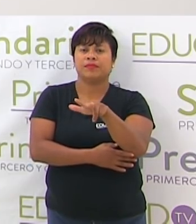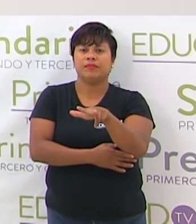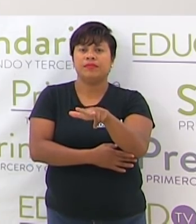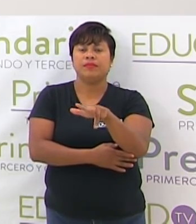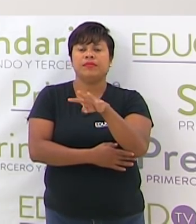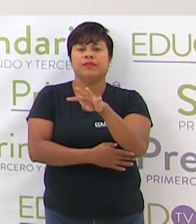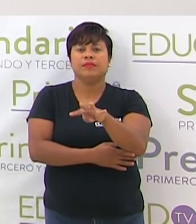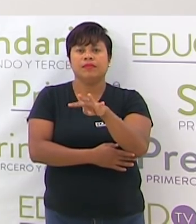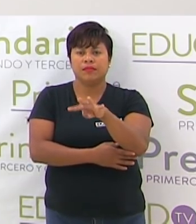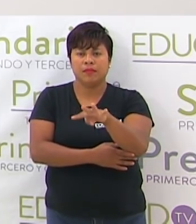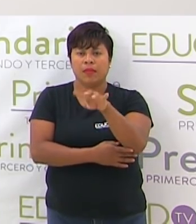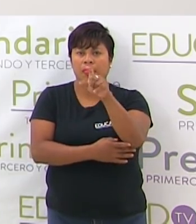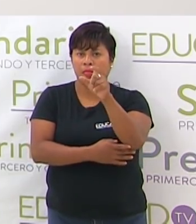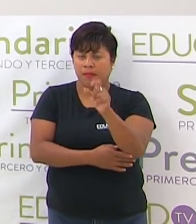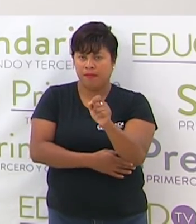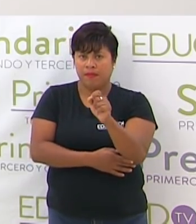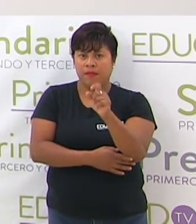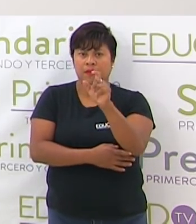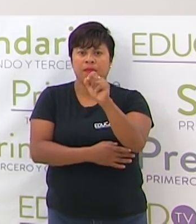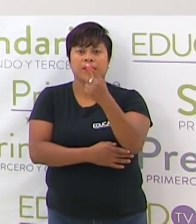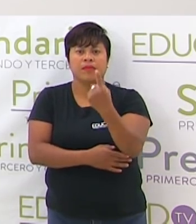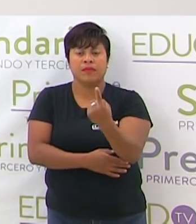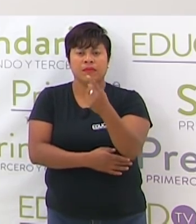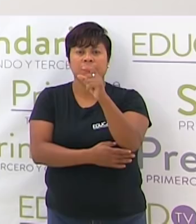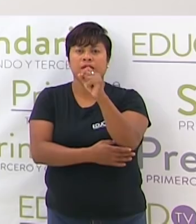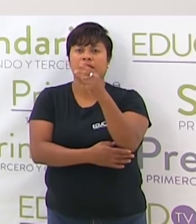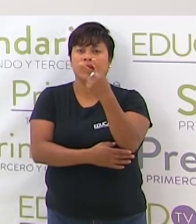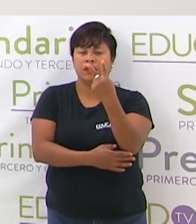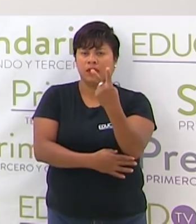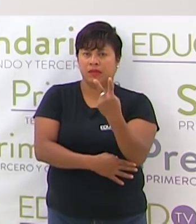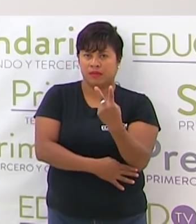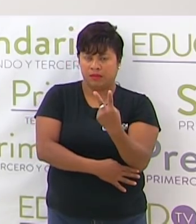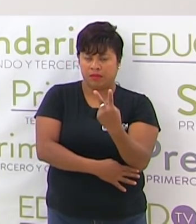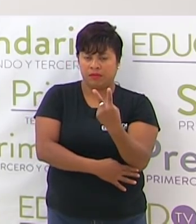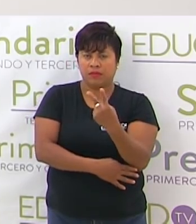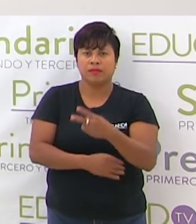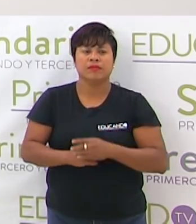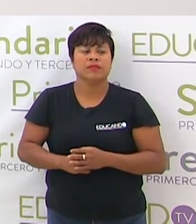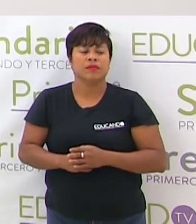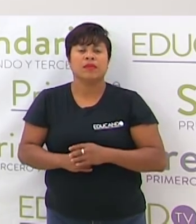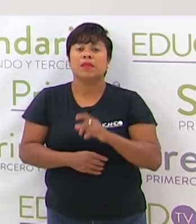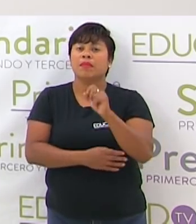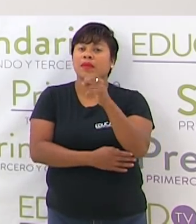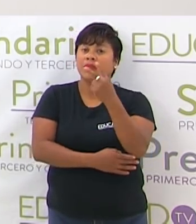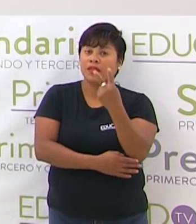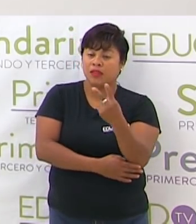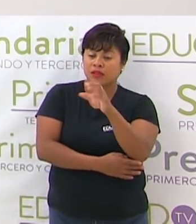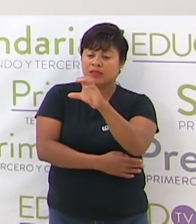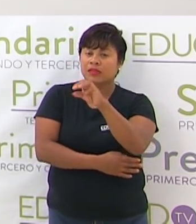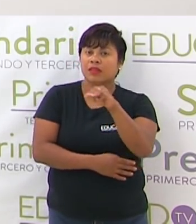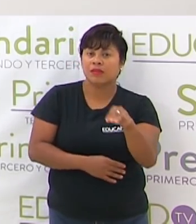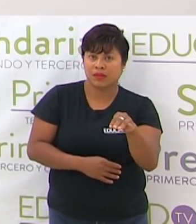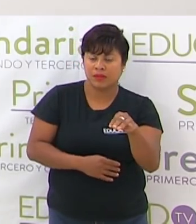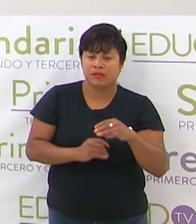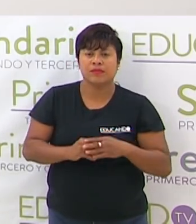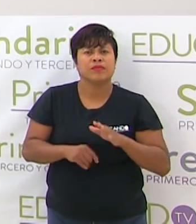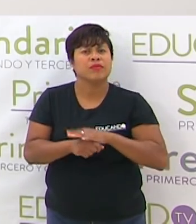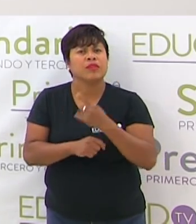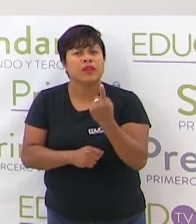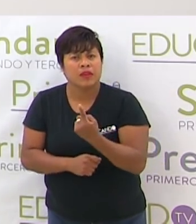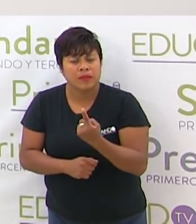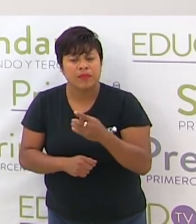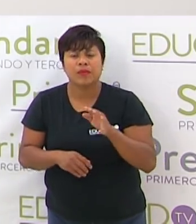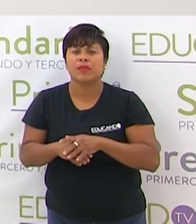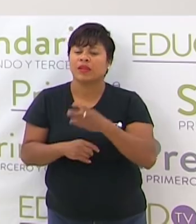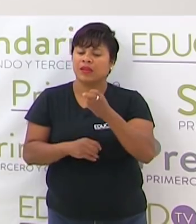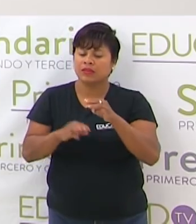17, 18, 19, 20, 21 y 22 centímetros. ¿Por